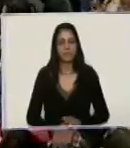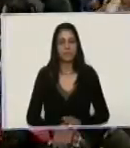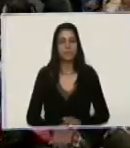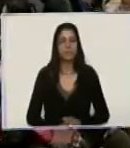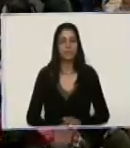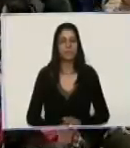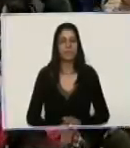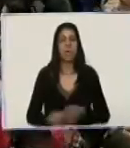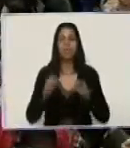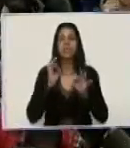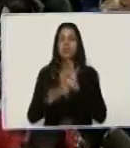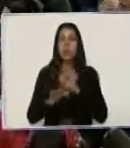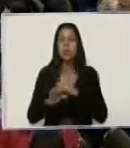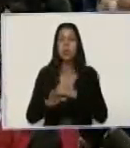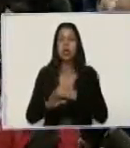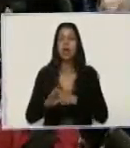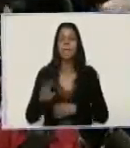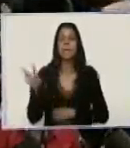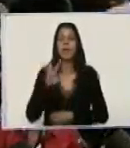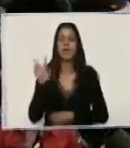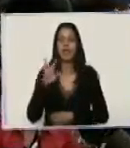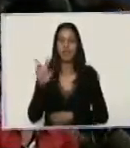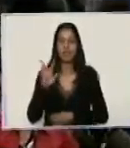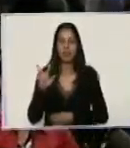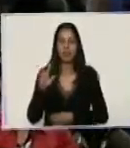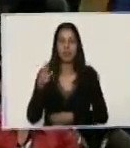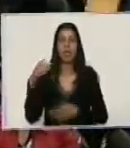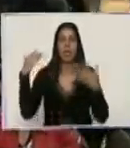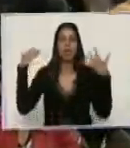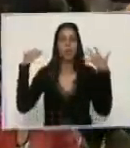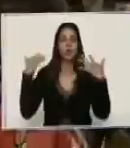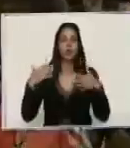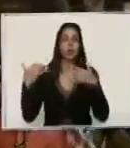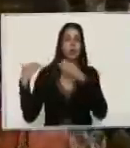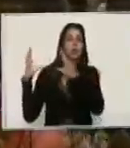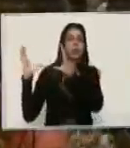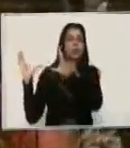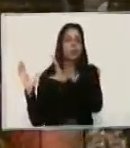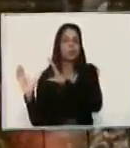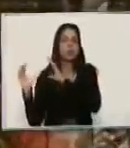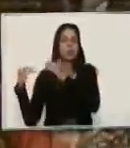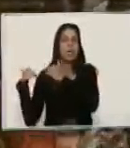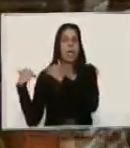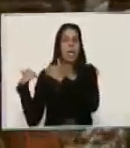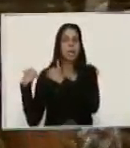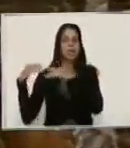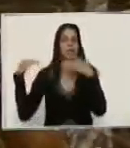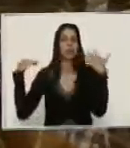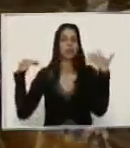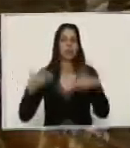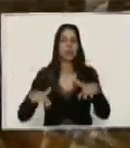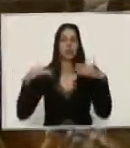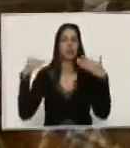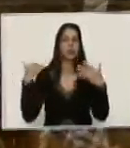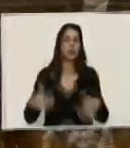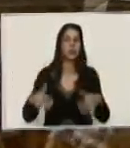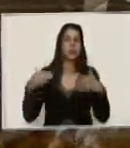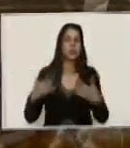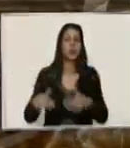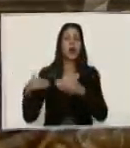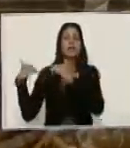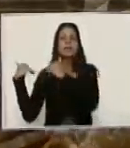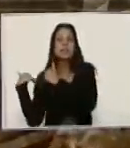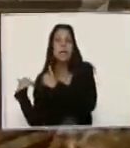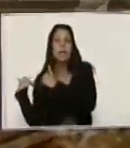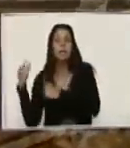que lo que tenemos es una alta responsabilidad. Es una alta